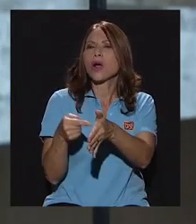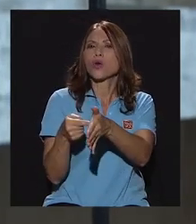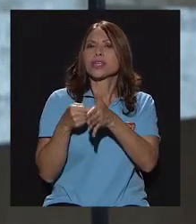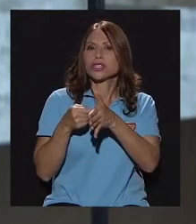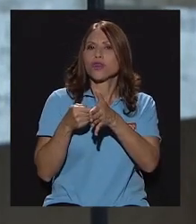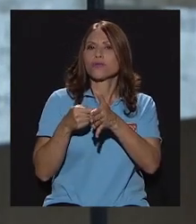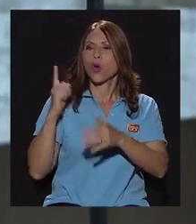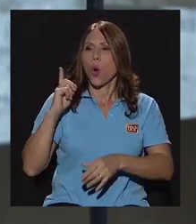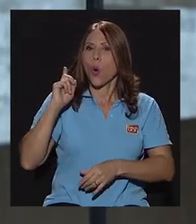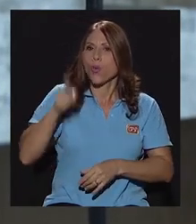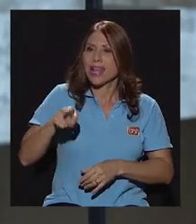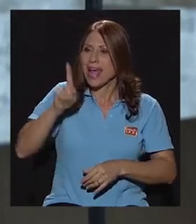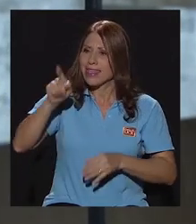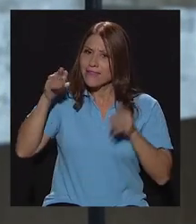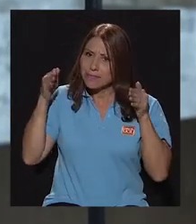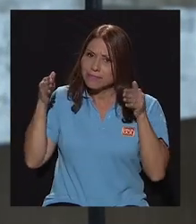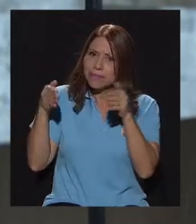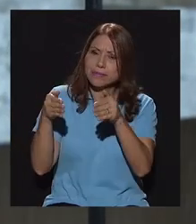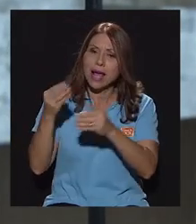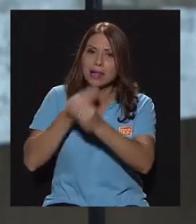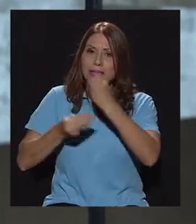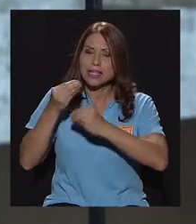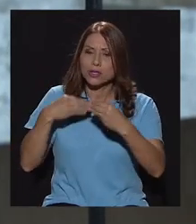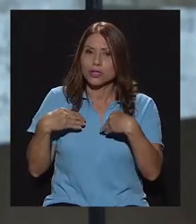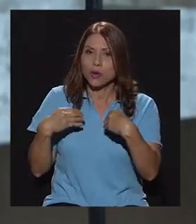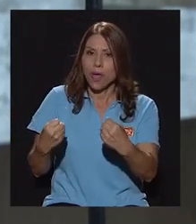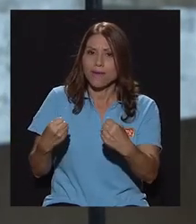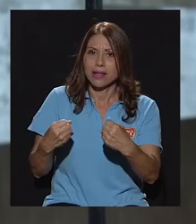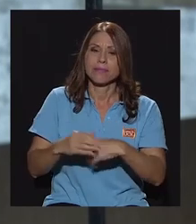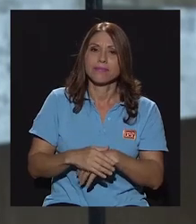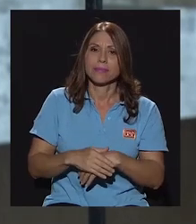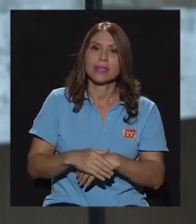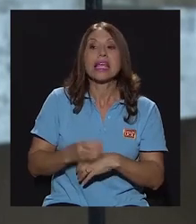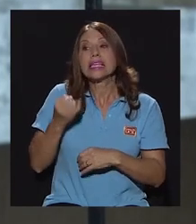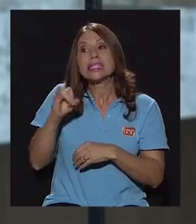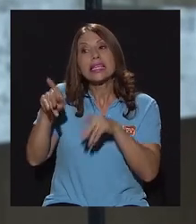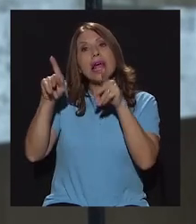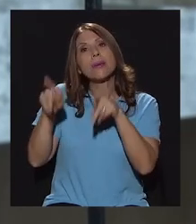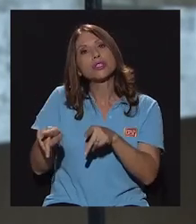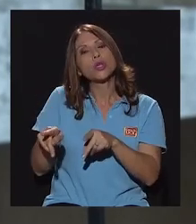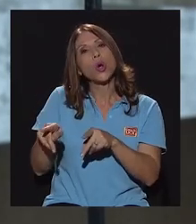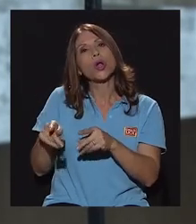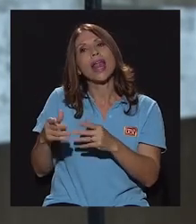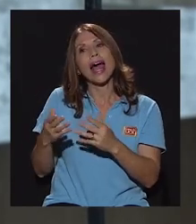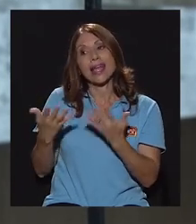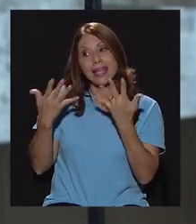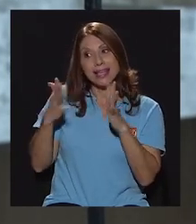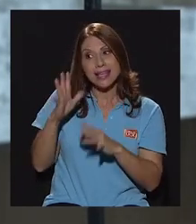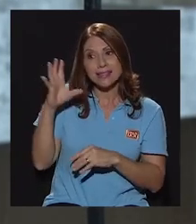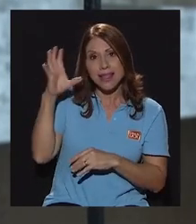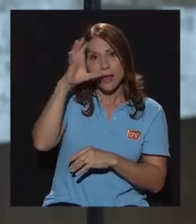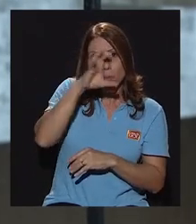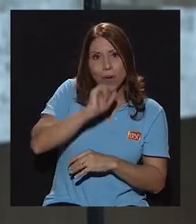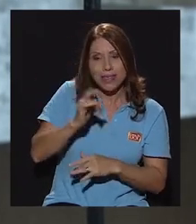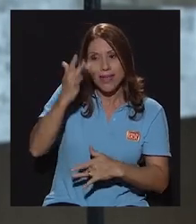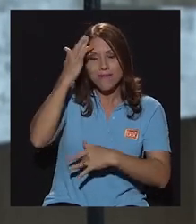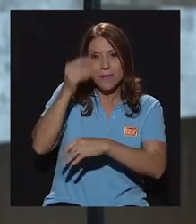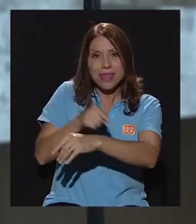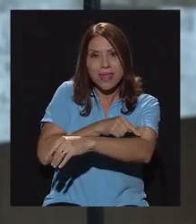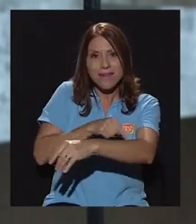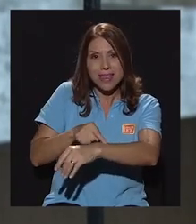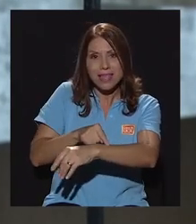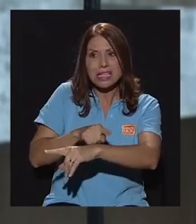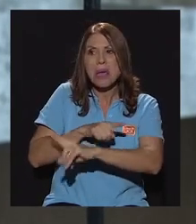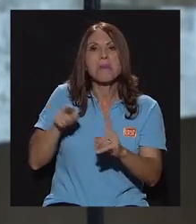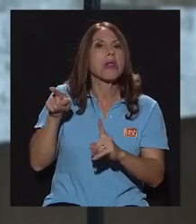moverse a esa alimentación saludable. Entre más tiempo espere la persona recién diagnosticada de